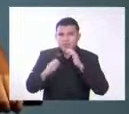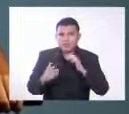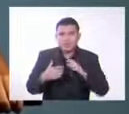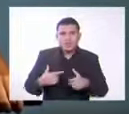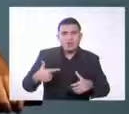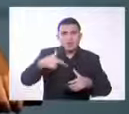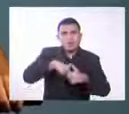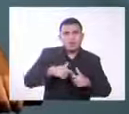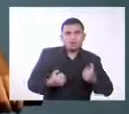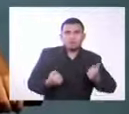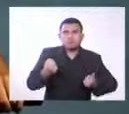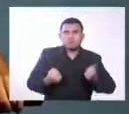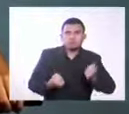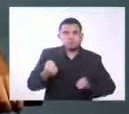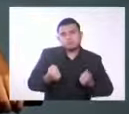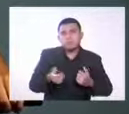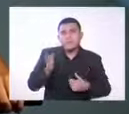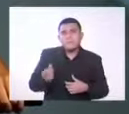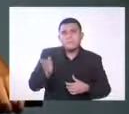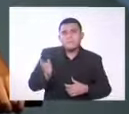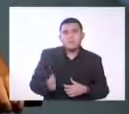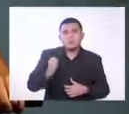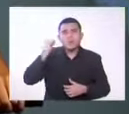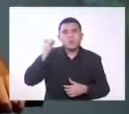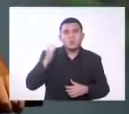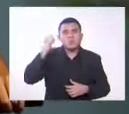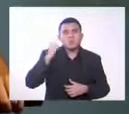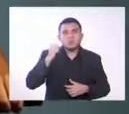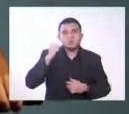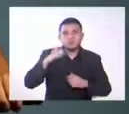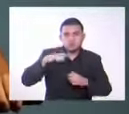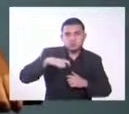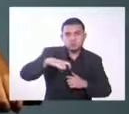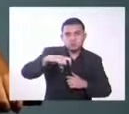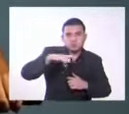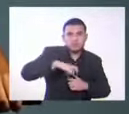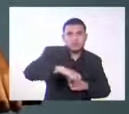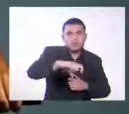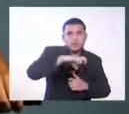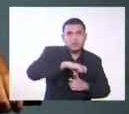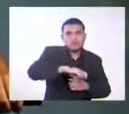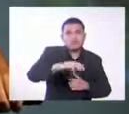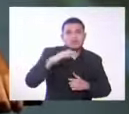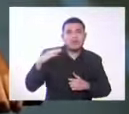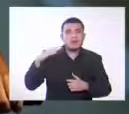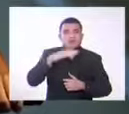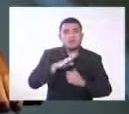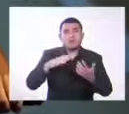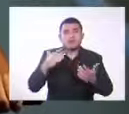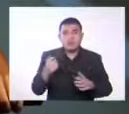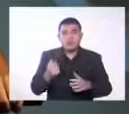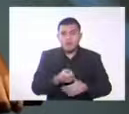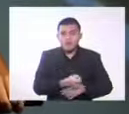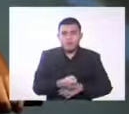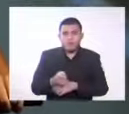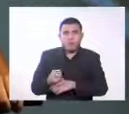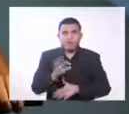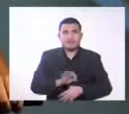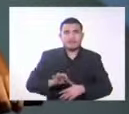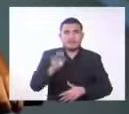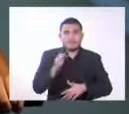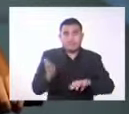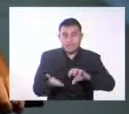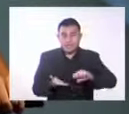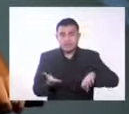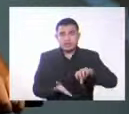para automóviles, autobuses, trenes y aviones, en el fertilizante para el mejoramiento de los cultivos, para la fabricación de